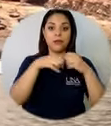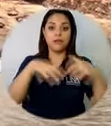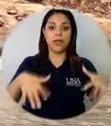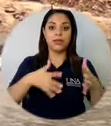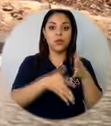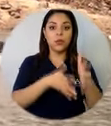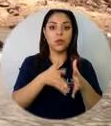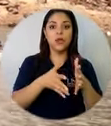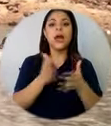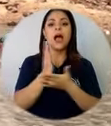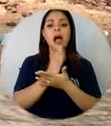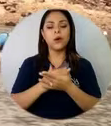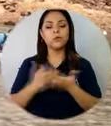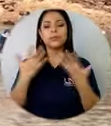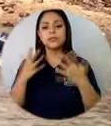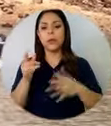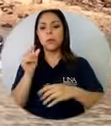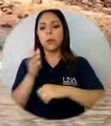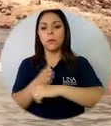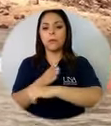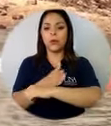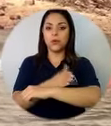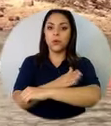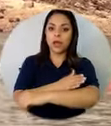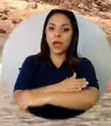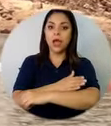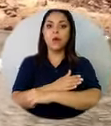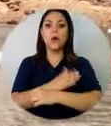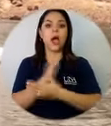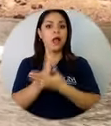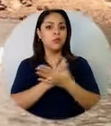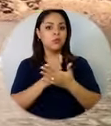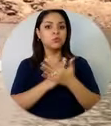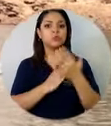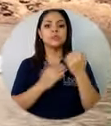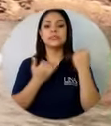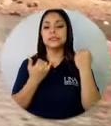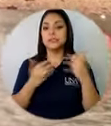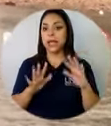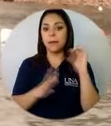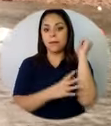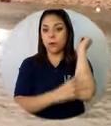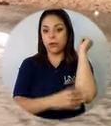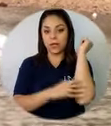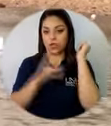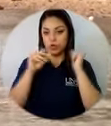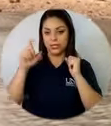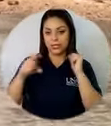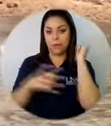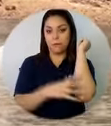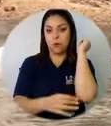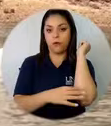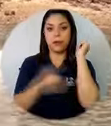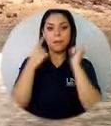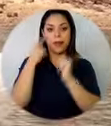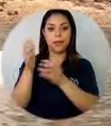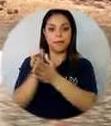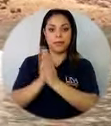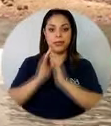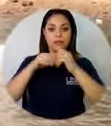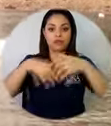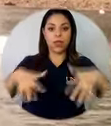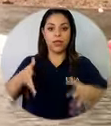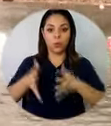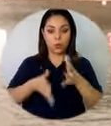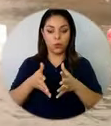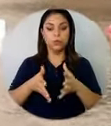muy importantes, se han fortalecido, han habido algunas mejoras, por ejemplo, de que ya la condición de pobreza no sea un requisito exclusivo,